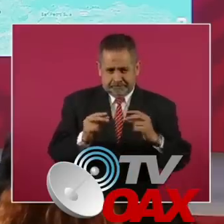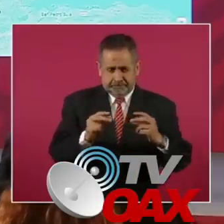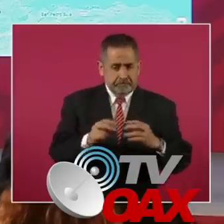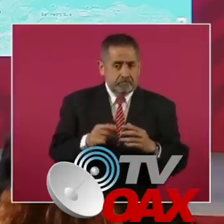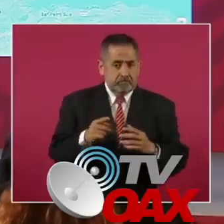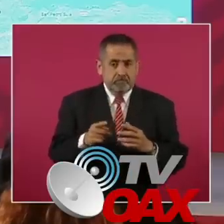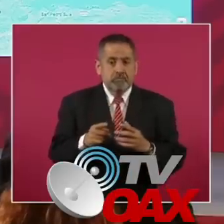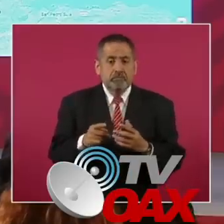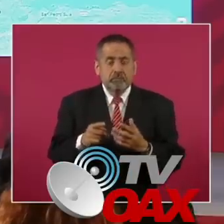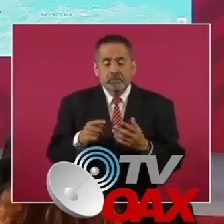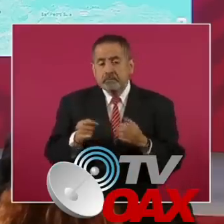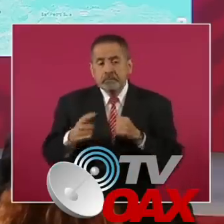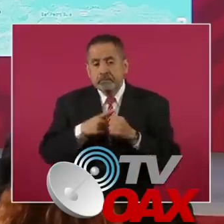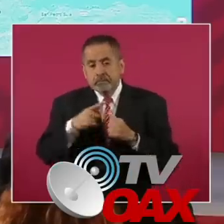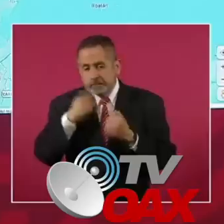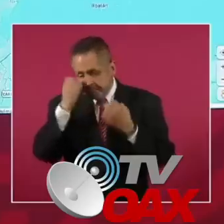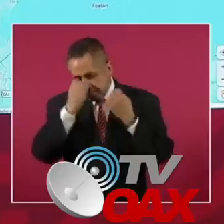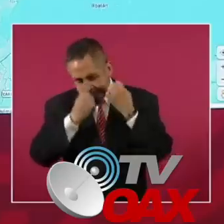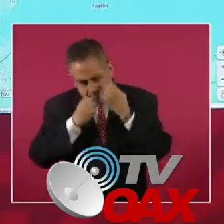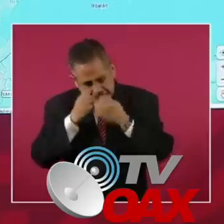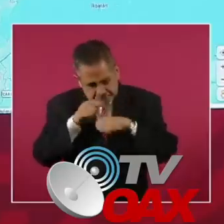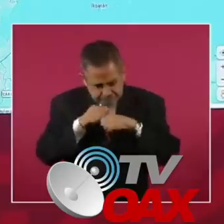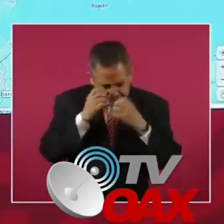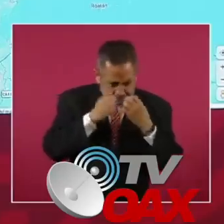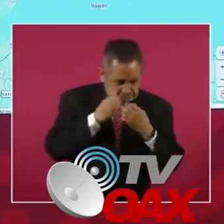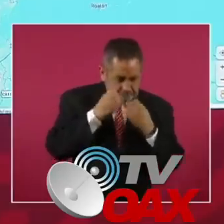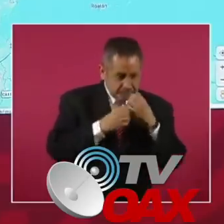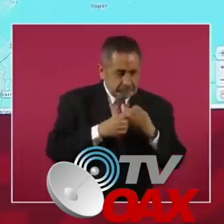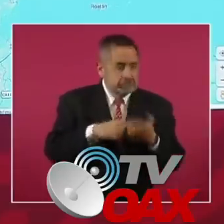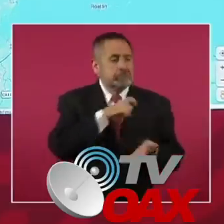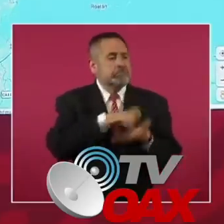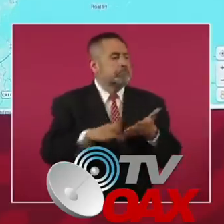está sujeto a pruebas. No se compra